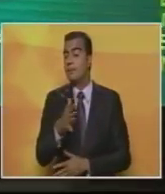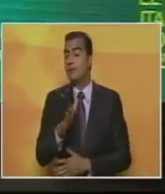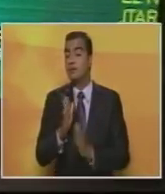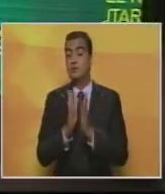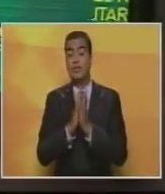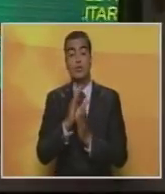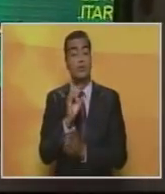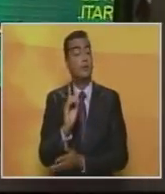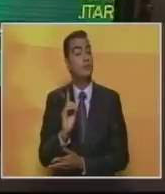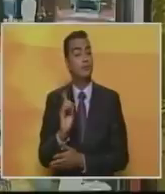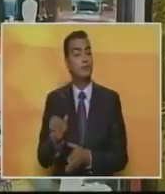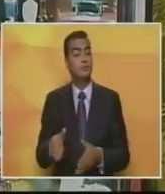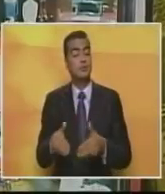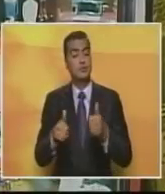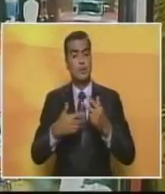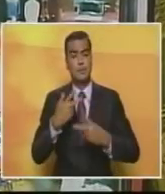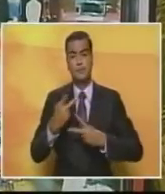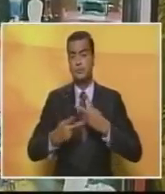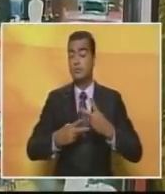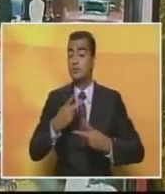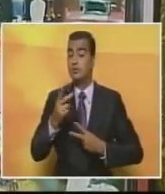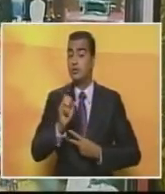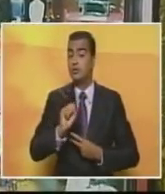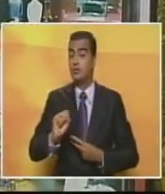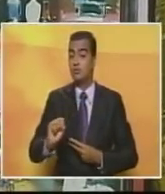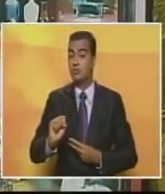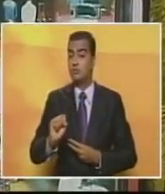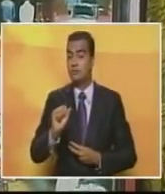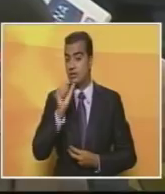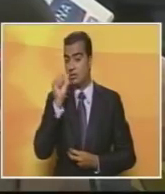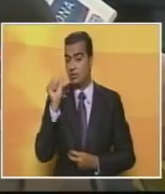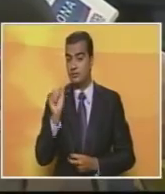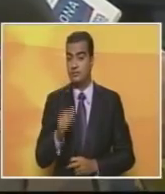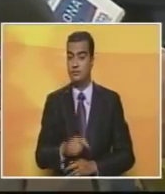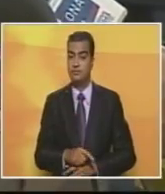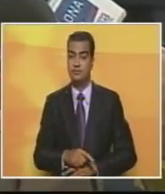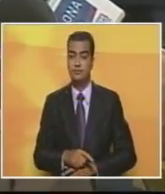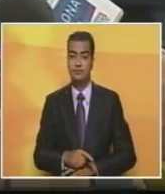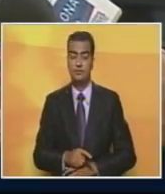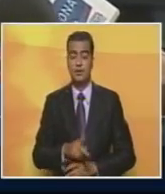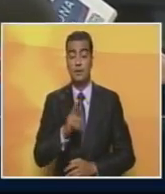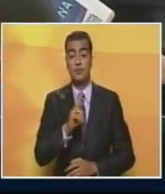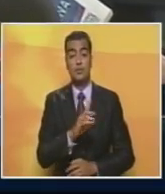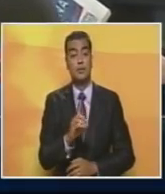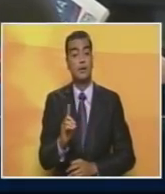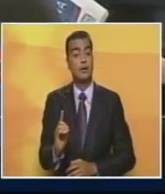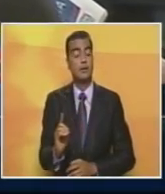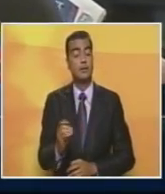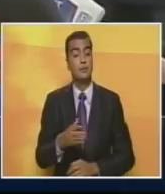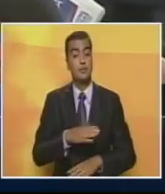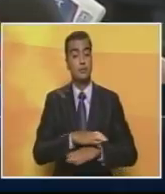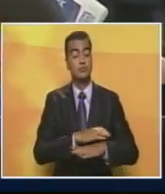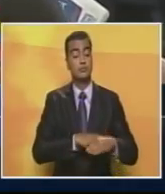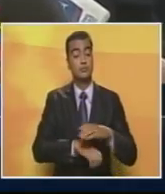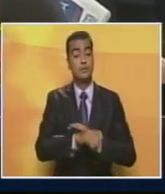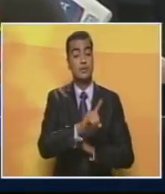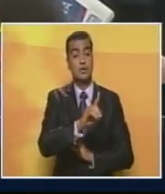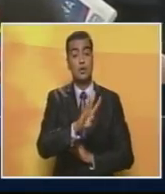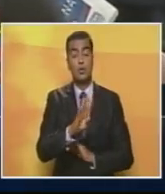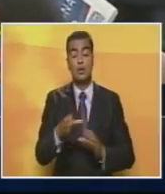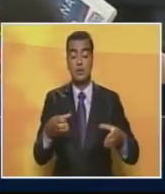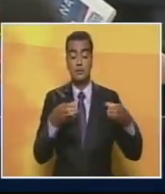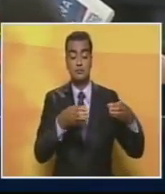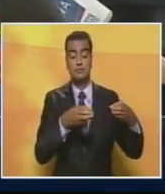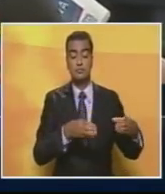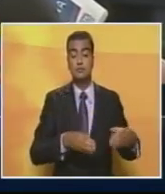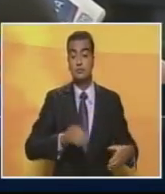Santo Domingo, donde inició el procedimiento contra la interferencia ilícita. Allá en República Dominicana fueron incautados 140 panelas de cocaína en